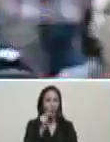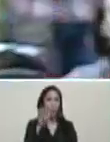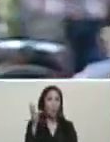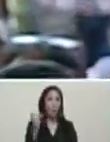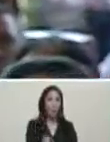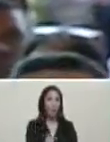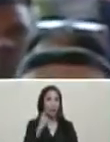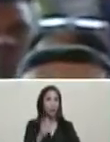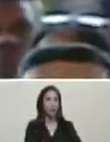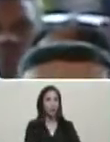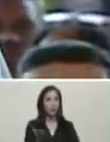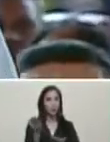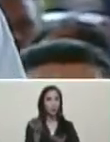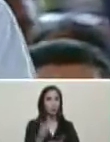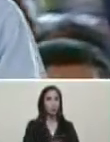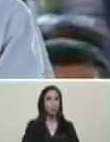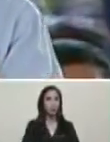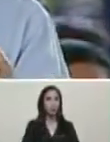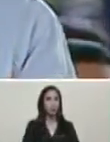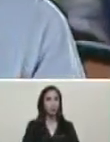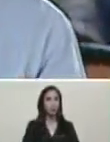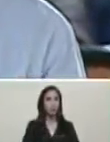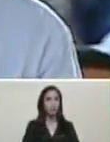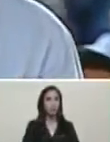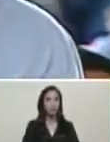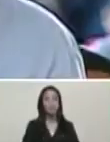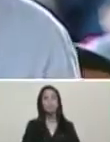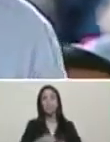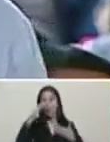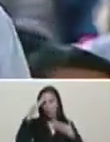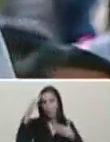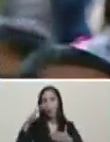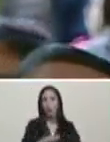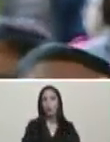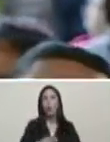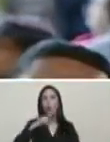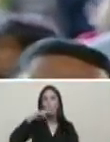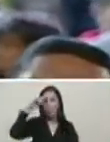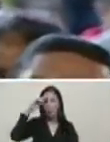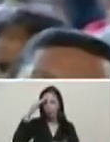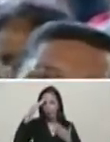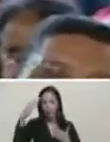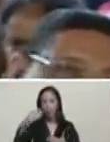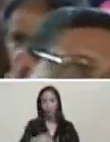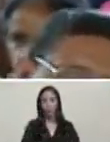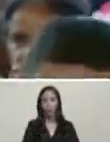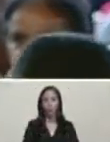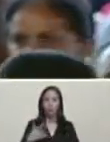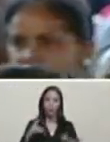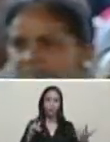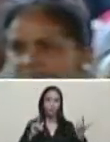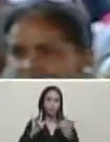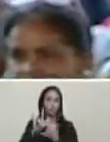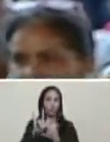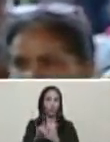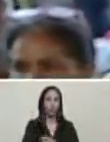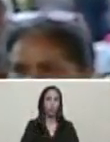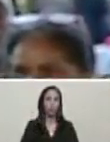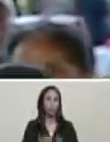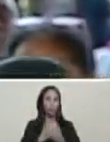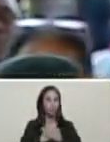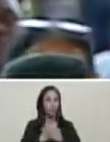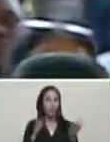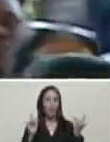Vicente Rangel. Dale un saludo a tu padre, José Vicente. Sabes que lo quiero mucho, lo aprecio